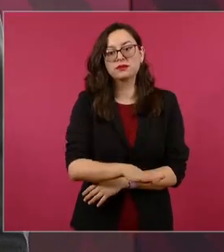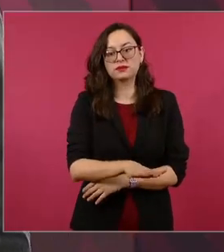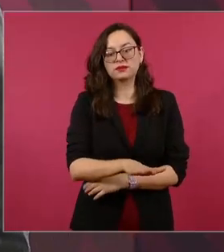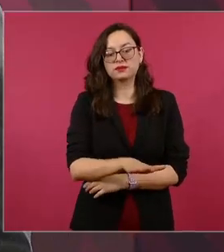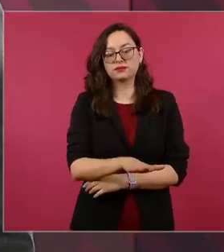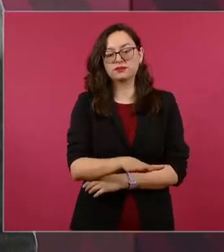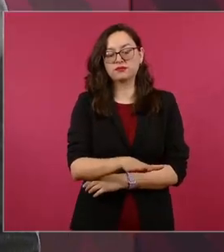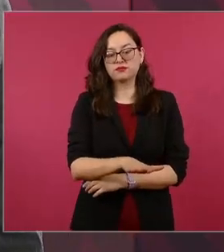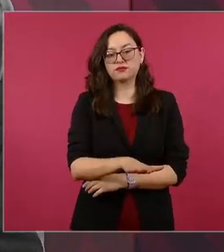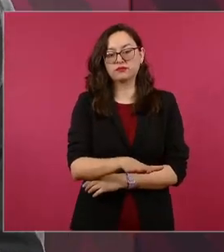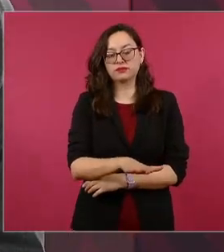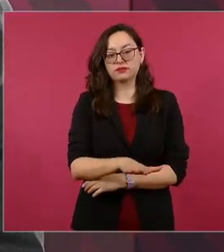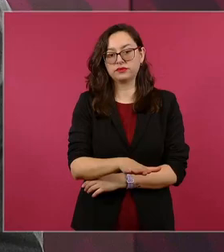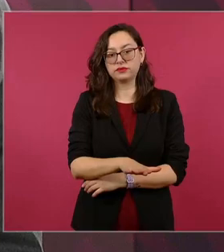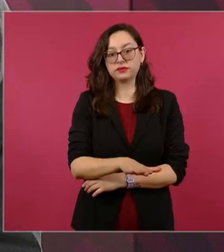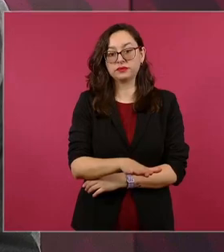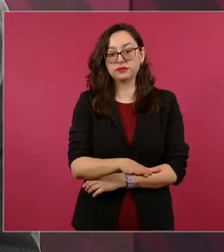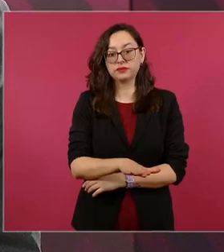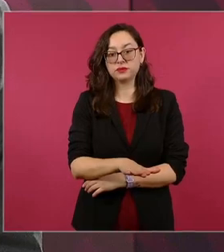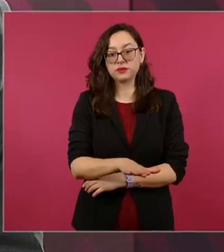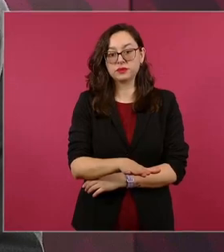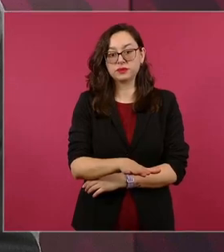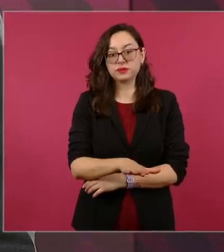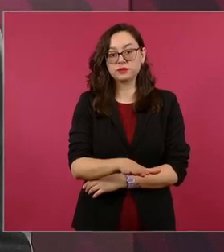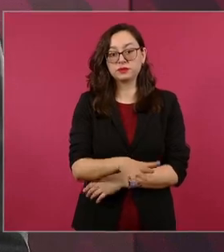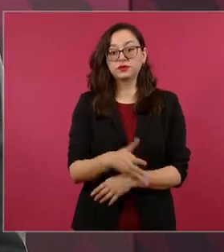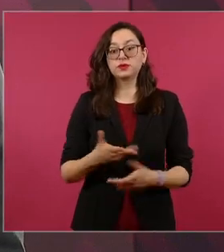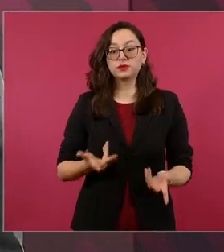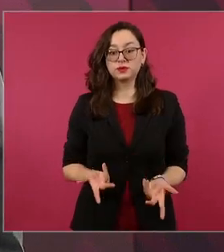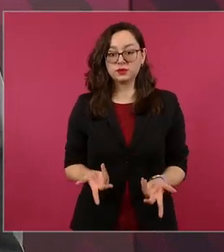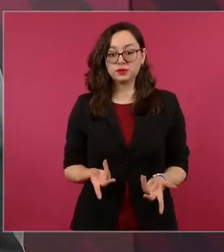y se queda pendiente